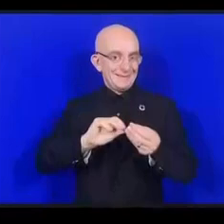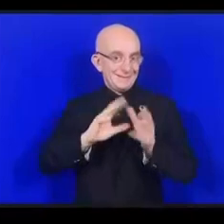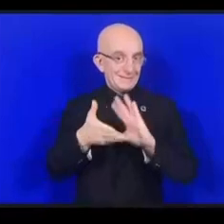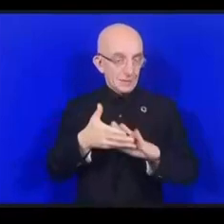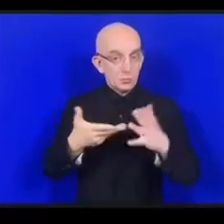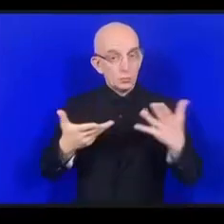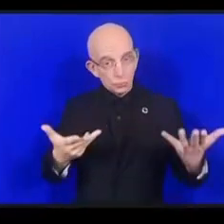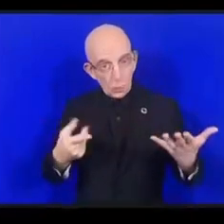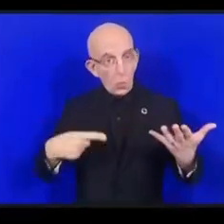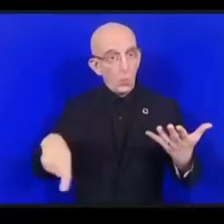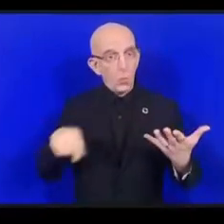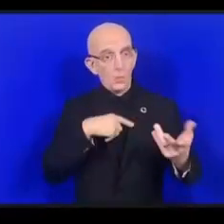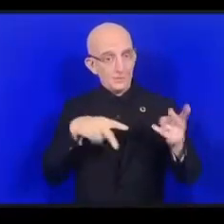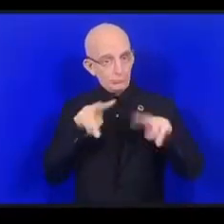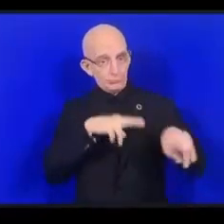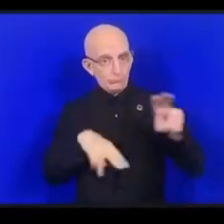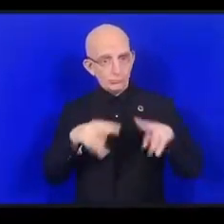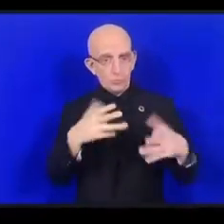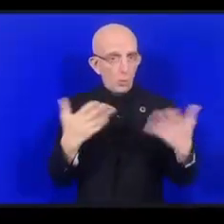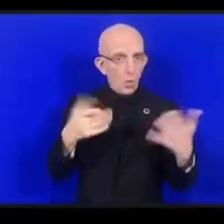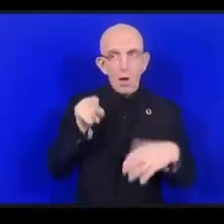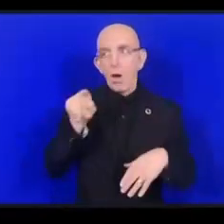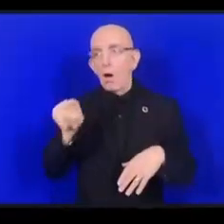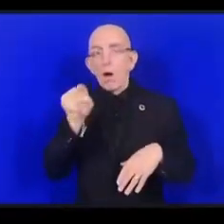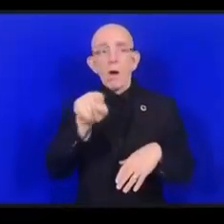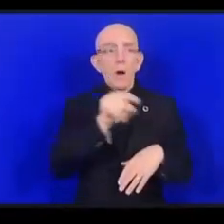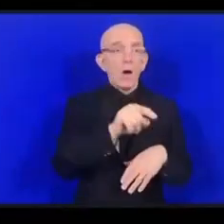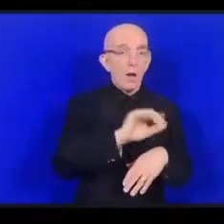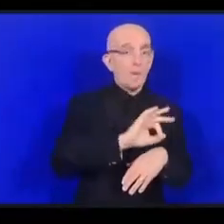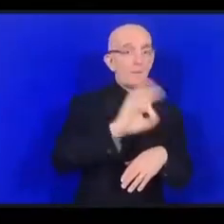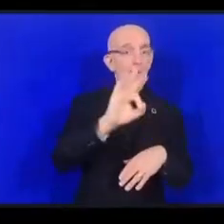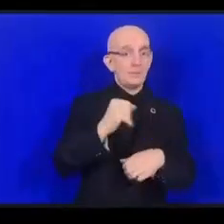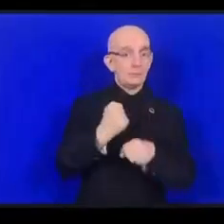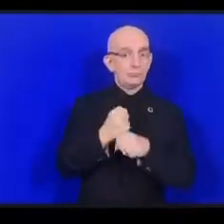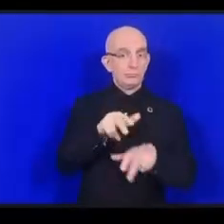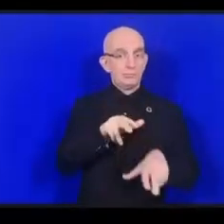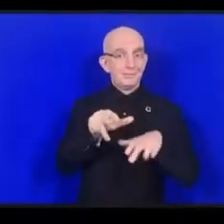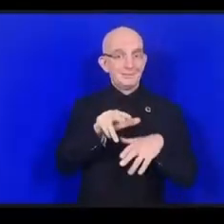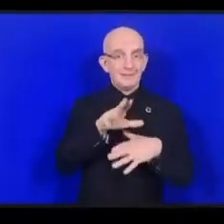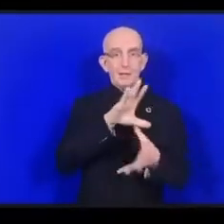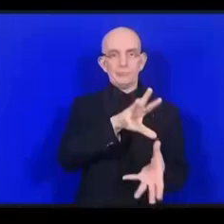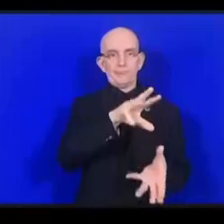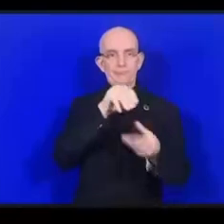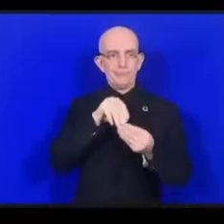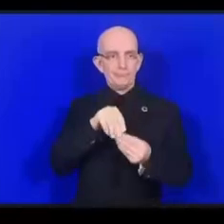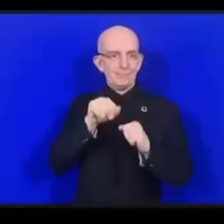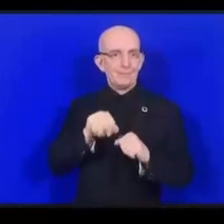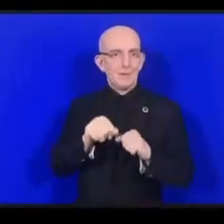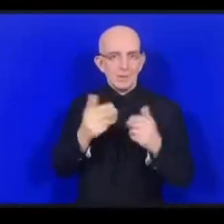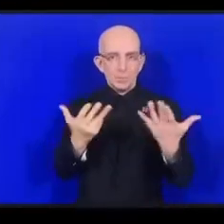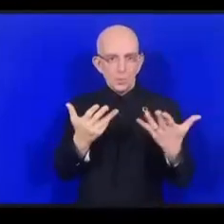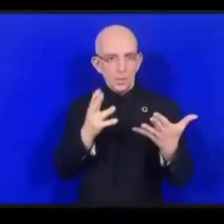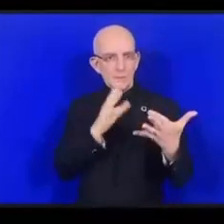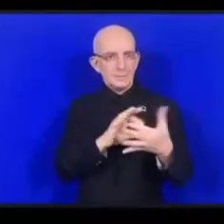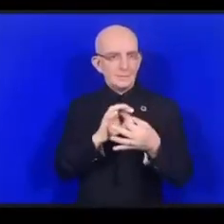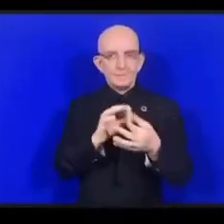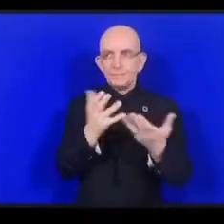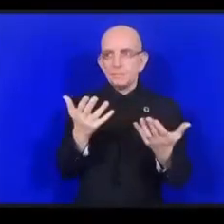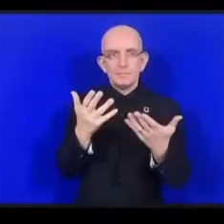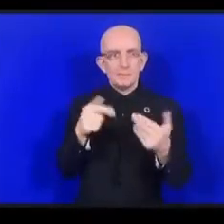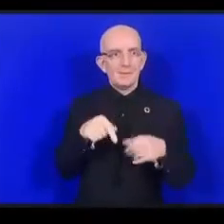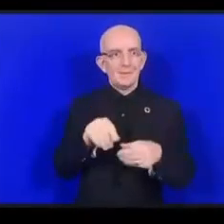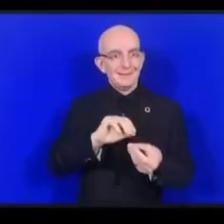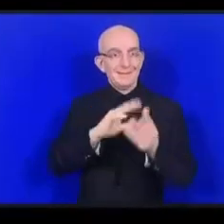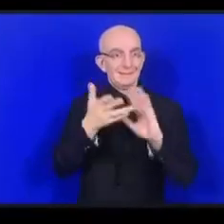cosas o aquellas cosas que existían en nuestro internet iban a interactuar con las poblaciones humanas con ciudades y con la gente